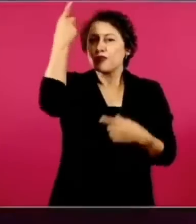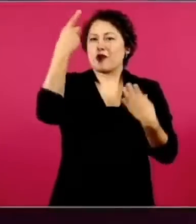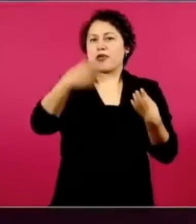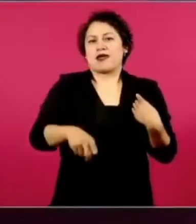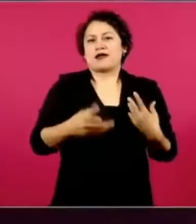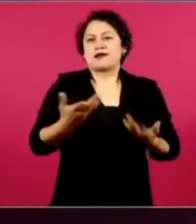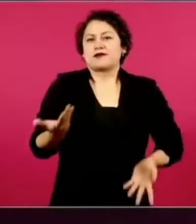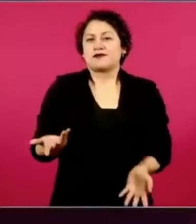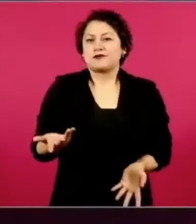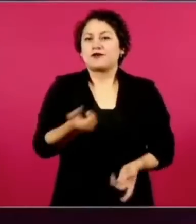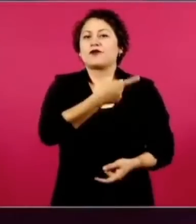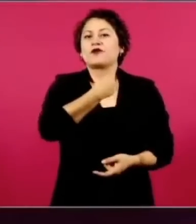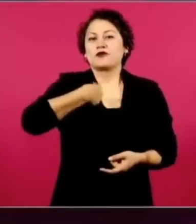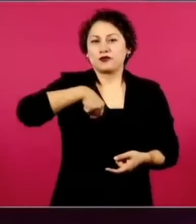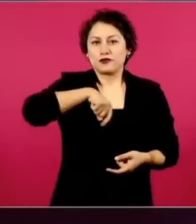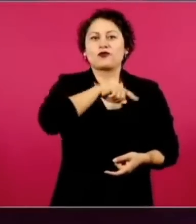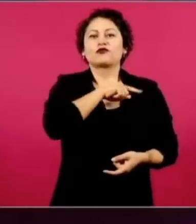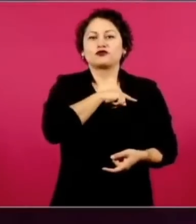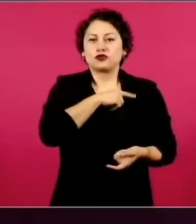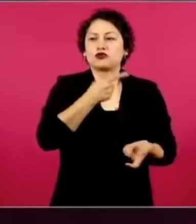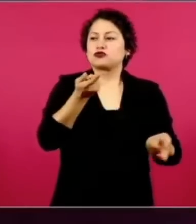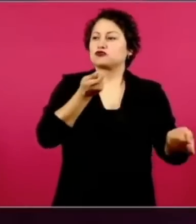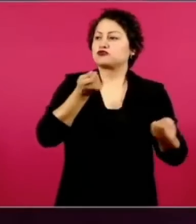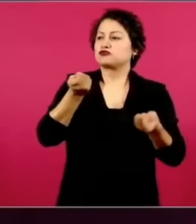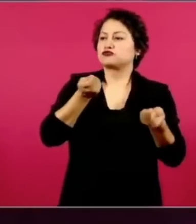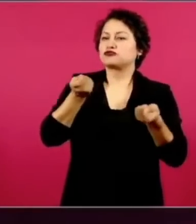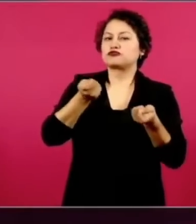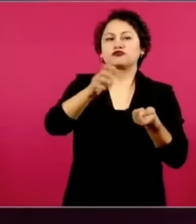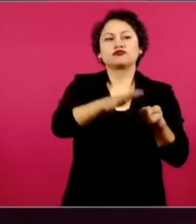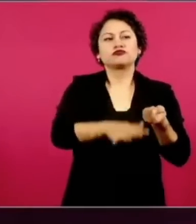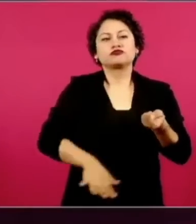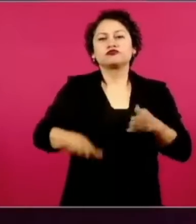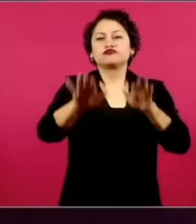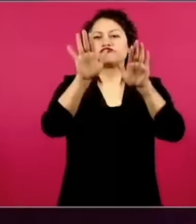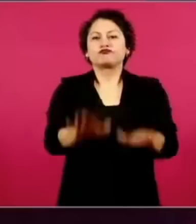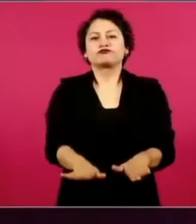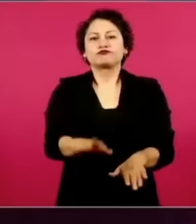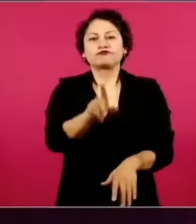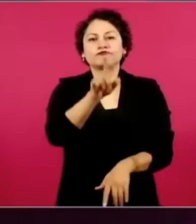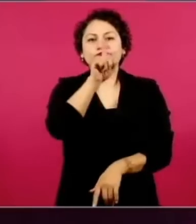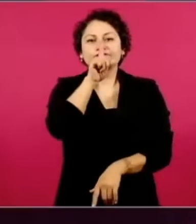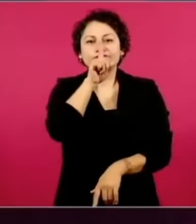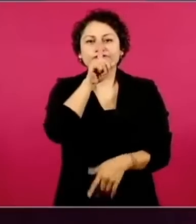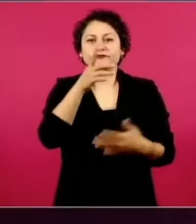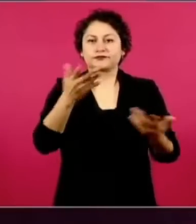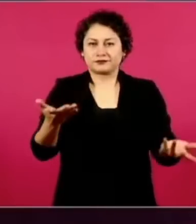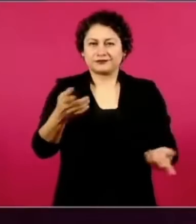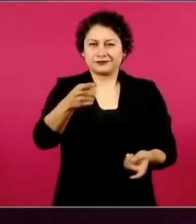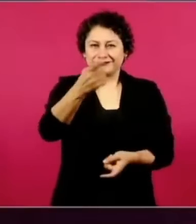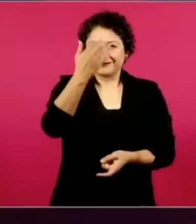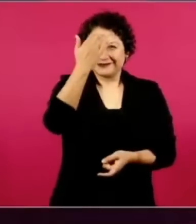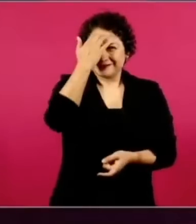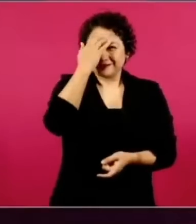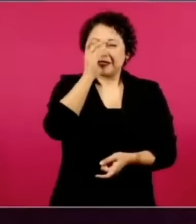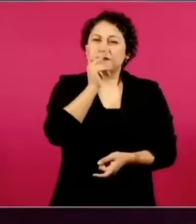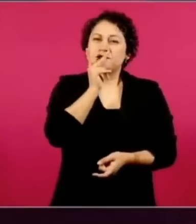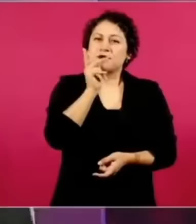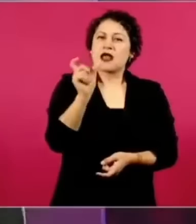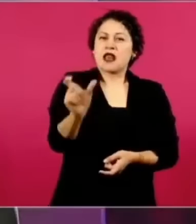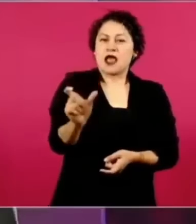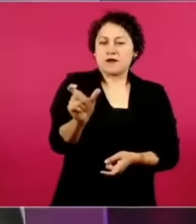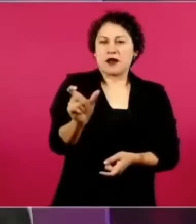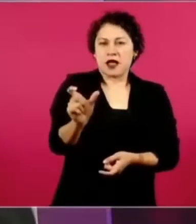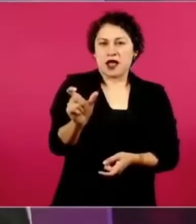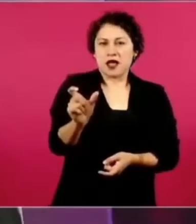la llamada opinión general, lo que después se conoce como opinión pública. Entonces,